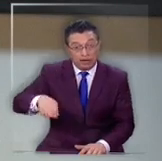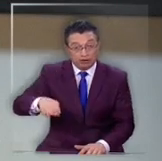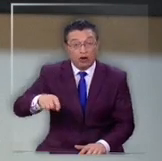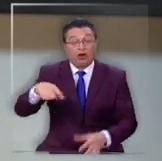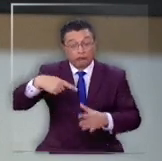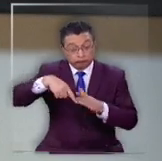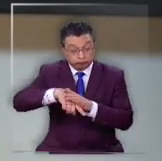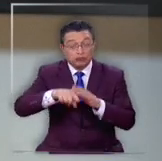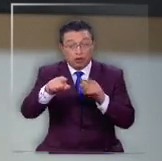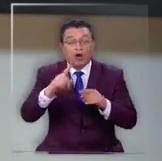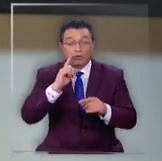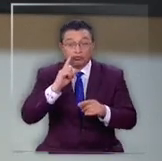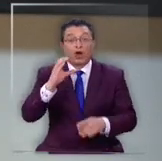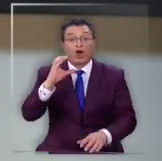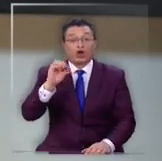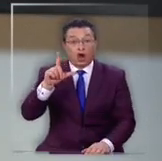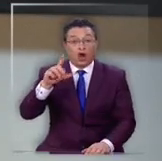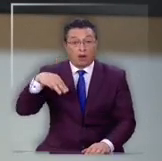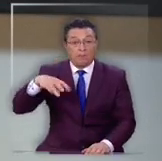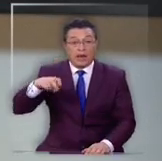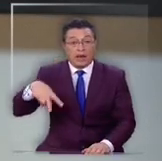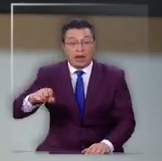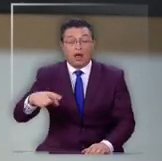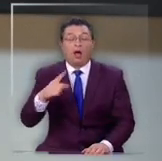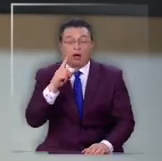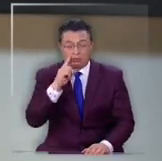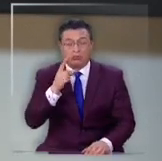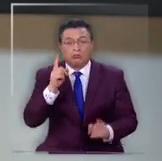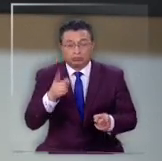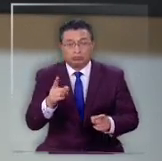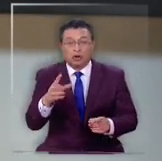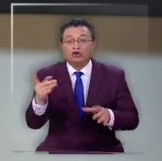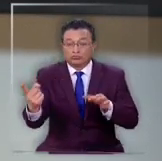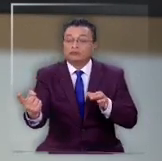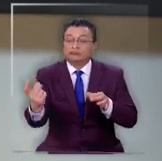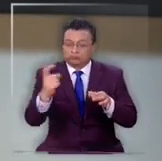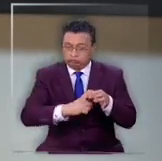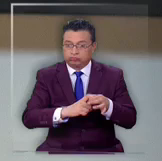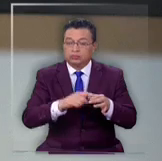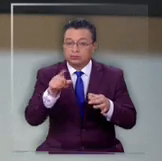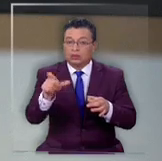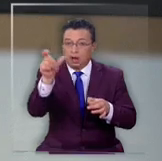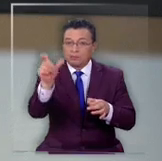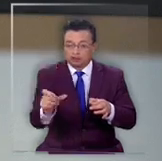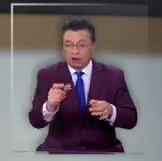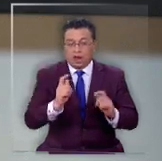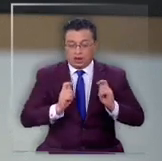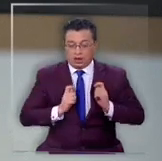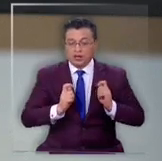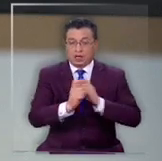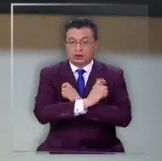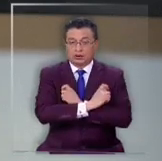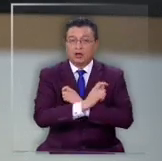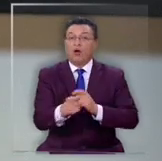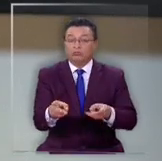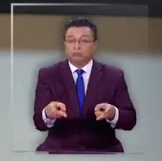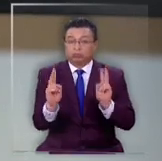fondo, ordena a la ISAPRE Colmena a la afiliación de esta persona transgénero